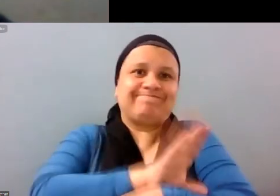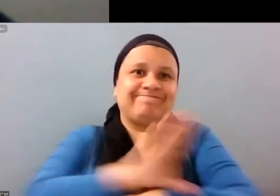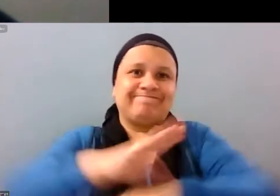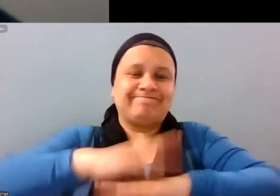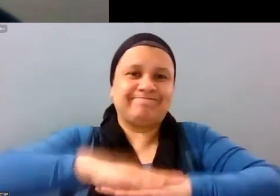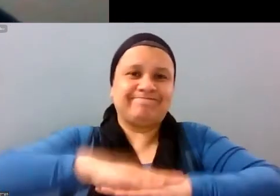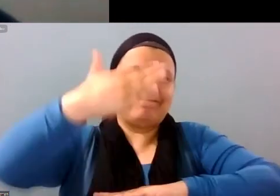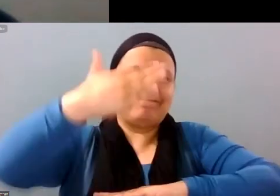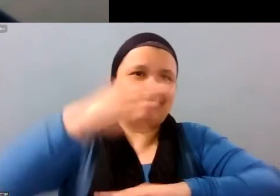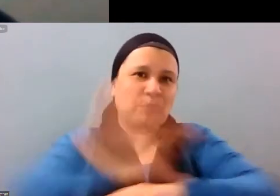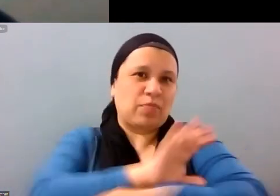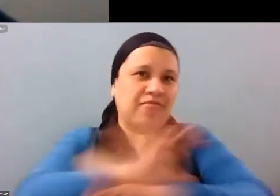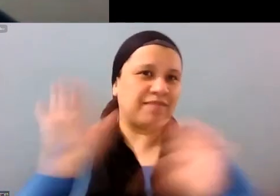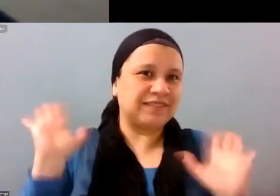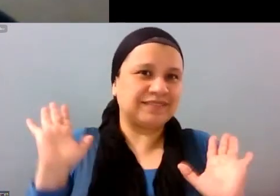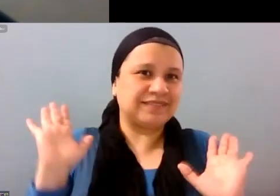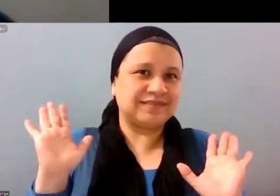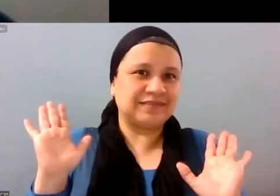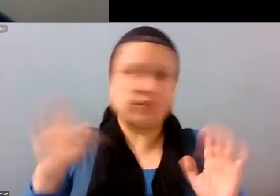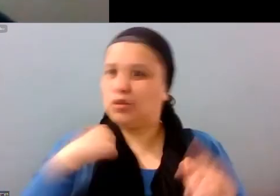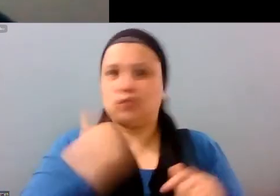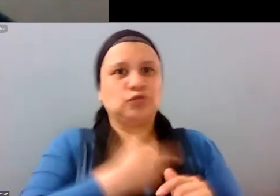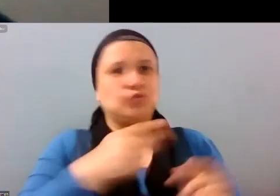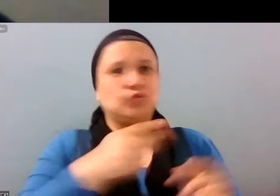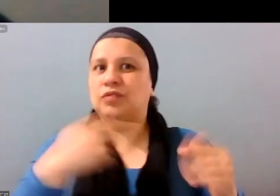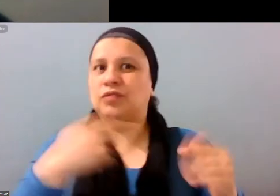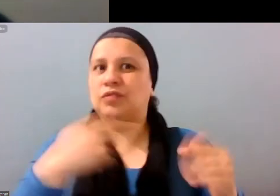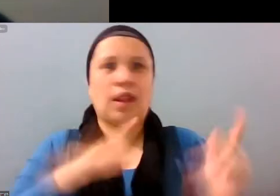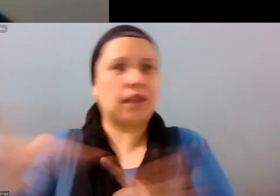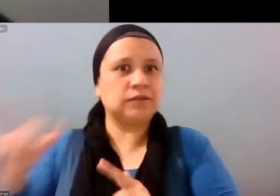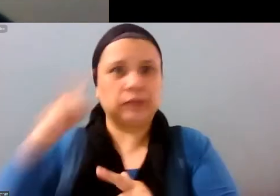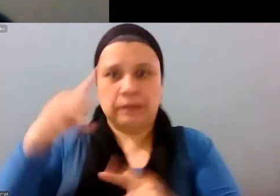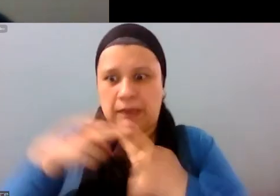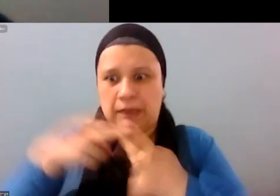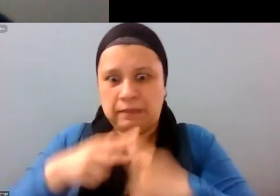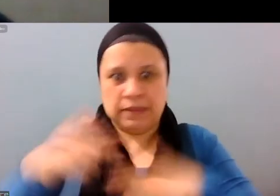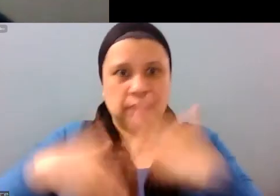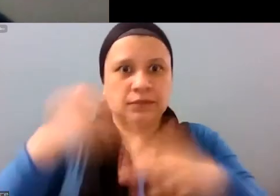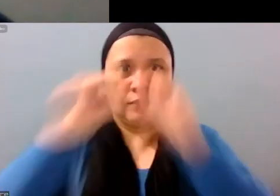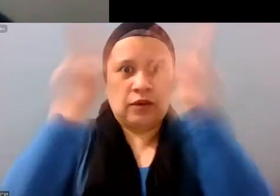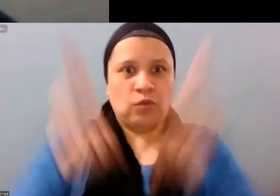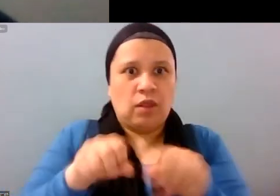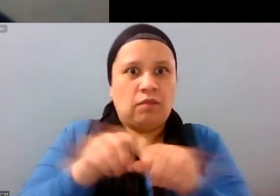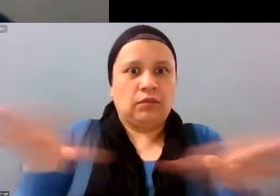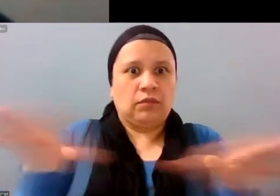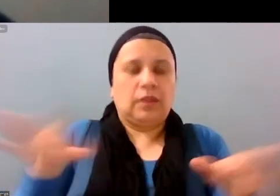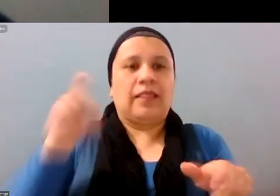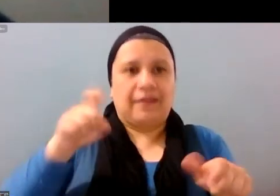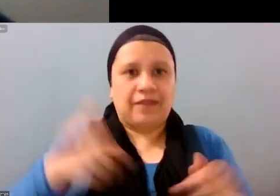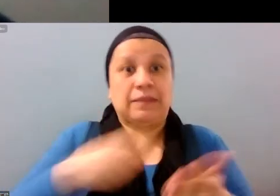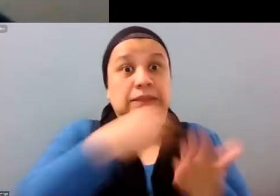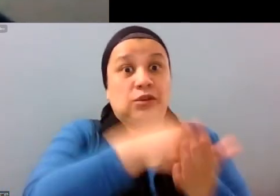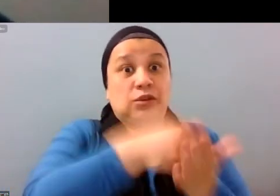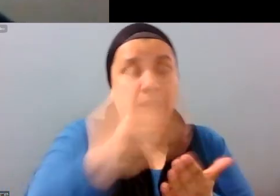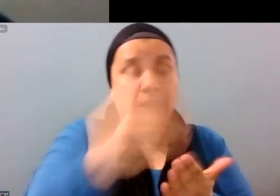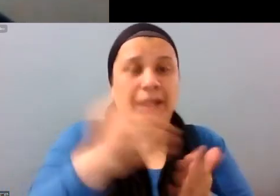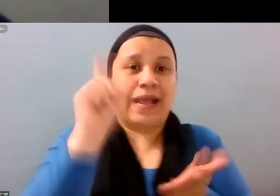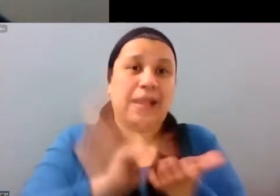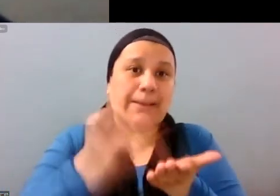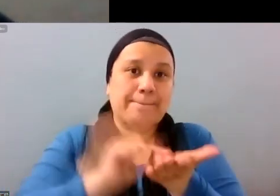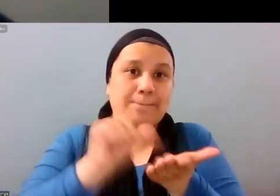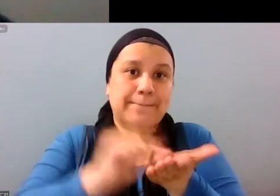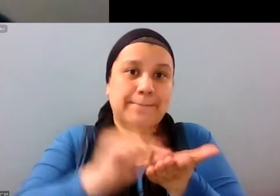no estábamos preparados para iniciar con este proceso tuvimos que hacer inversión de una impresora para que mis hijos pudieran